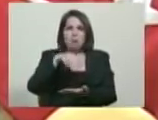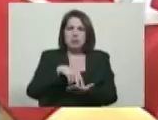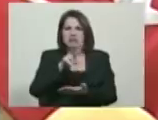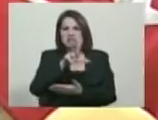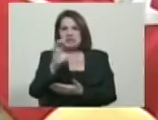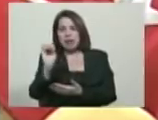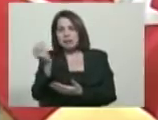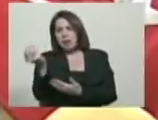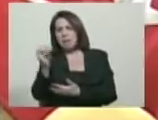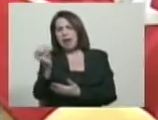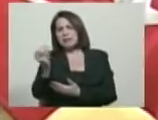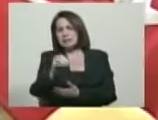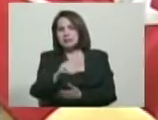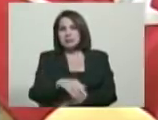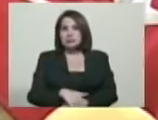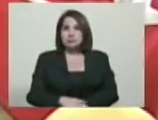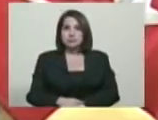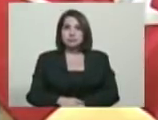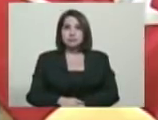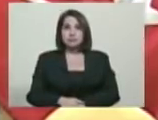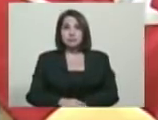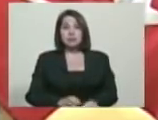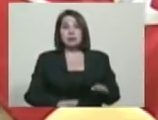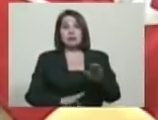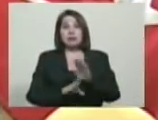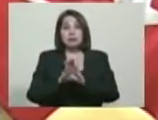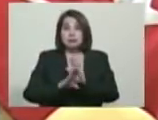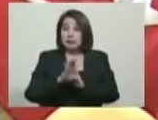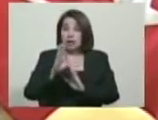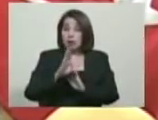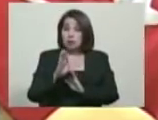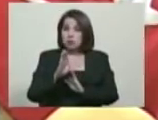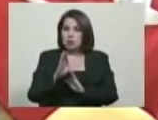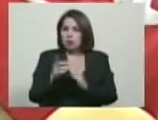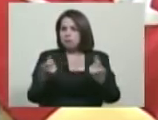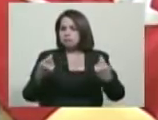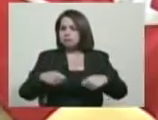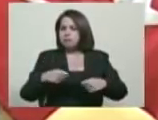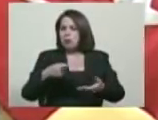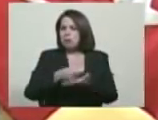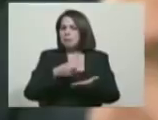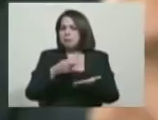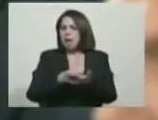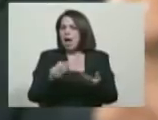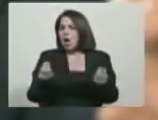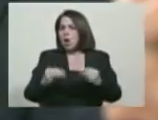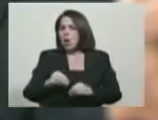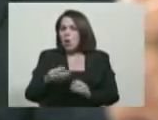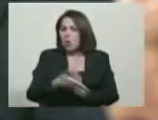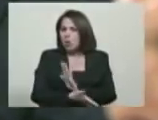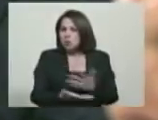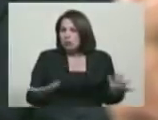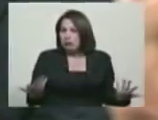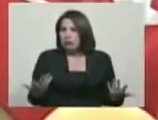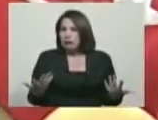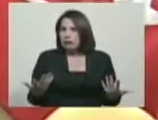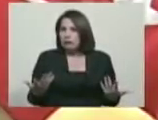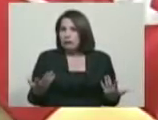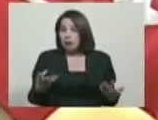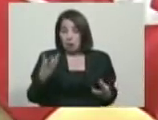Y más, el desarrollo de las inversiones conjuntas, de la base económica